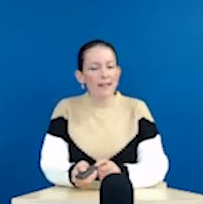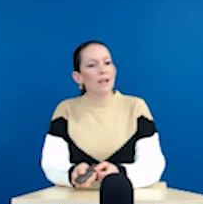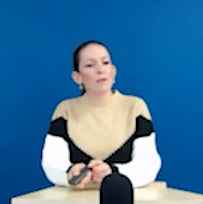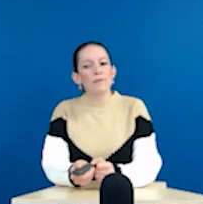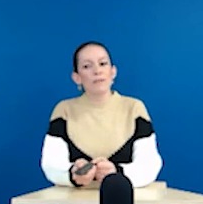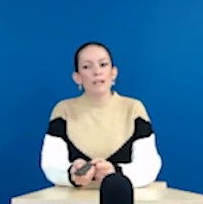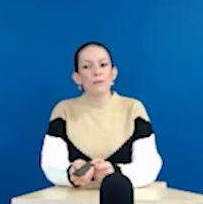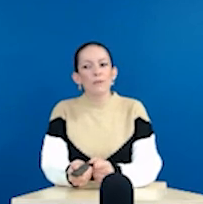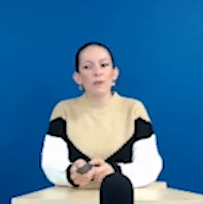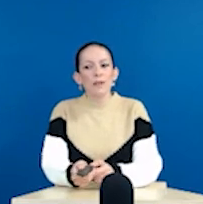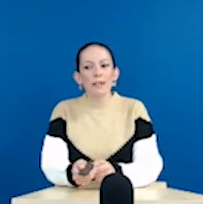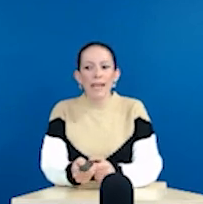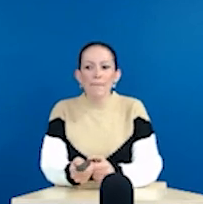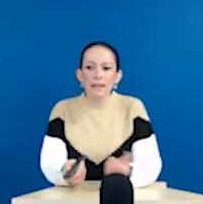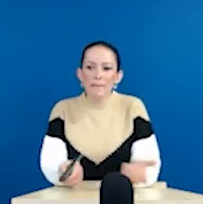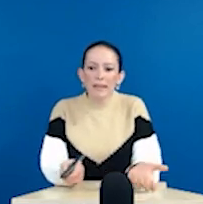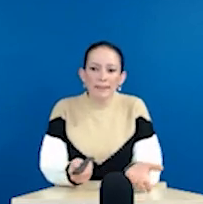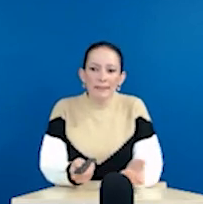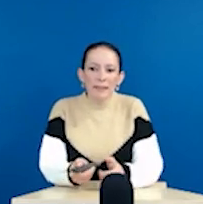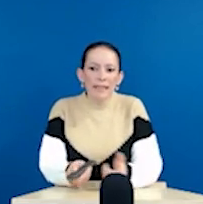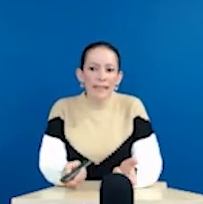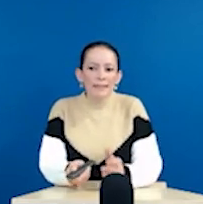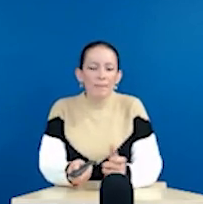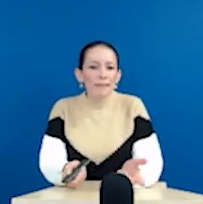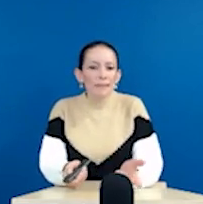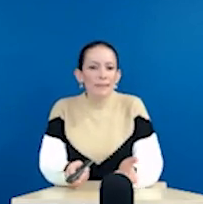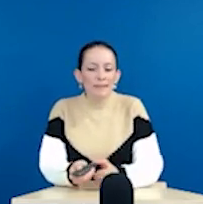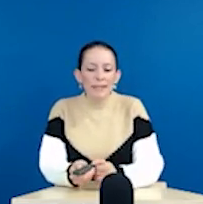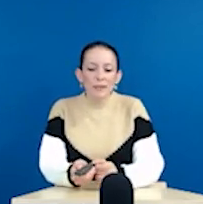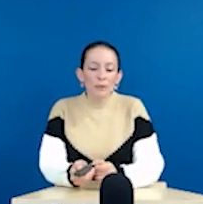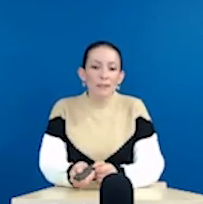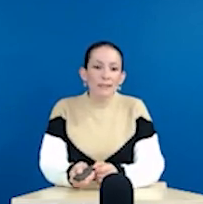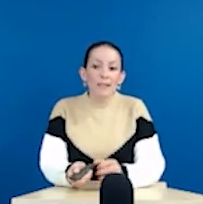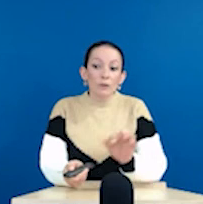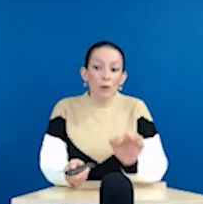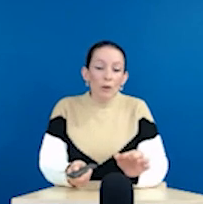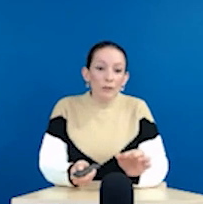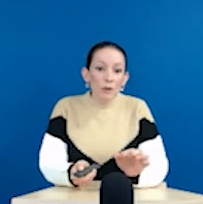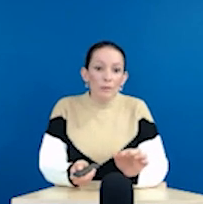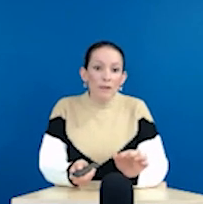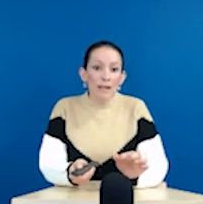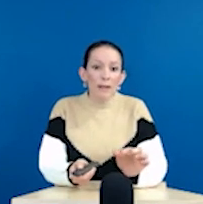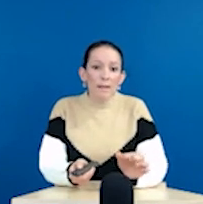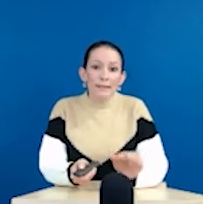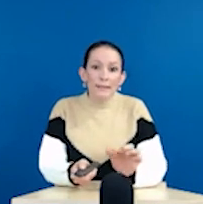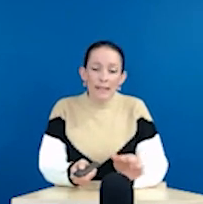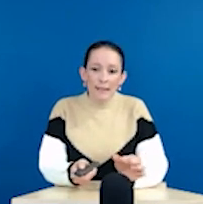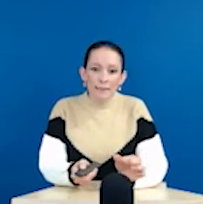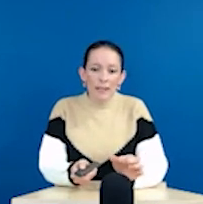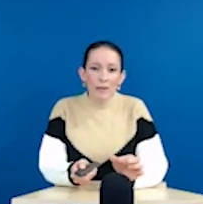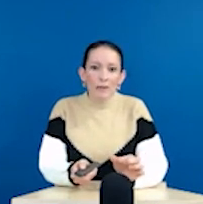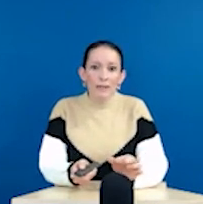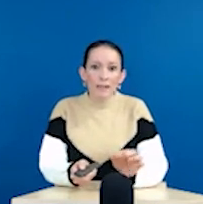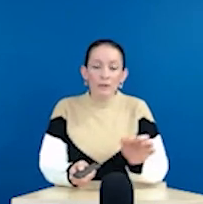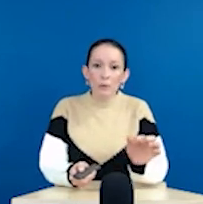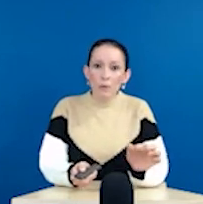hematomas, sangrado de difícil control, hematemesis, melenas, epístasis. Entonces, todo eso lo vamos a hablar en palabras claras